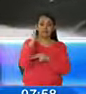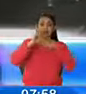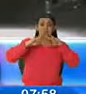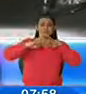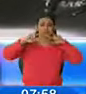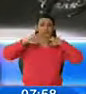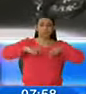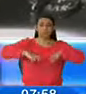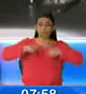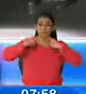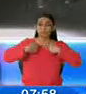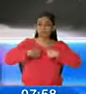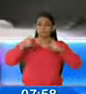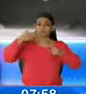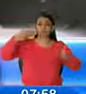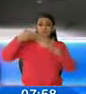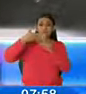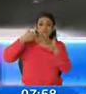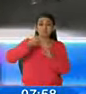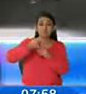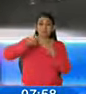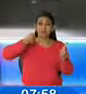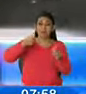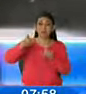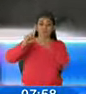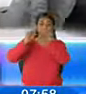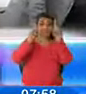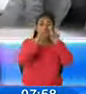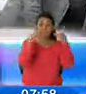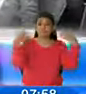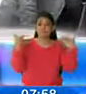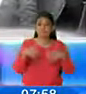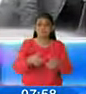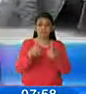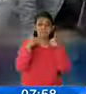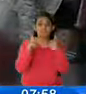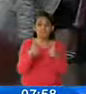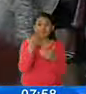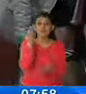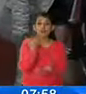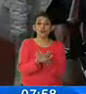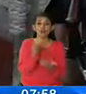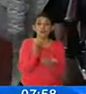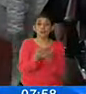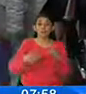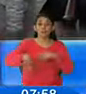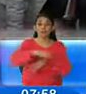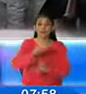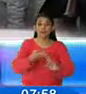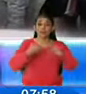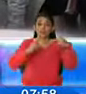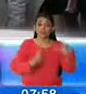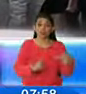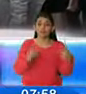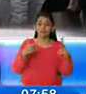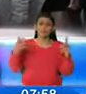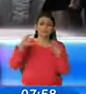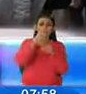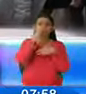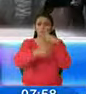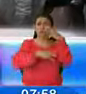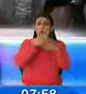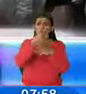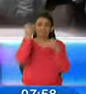como meta dimensionar el impacto que estas jóvenes empresas tienen en la economía regional, así como el alcance global de